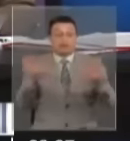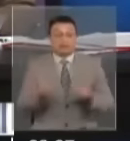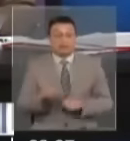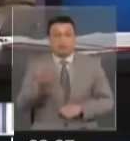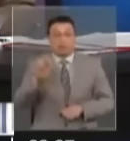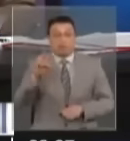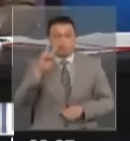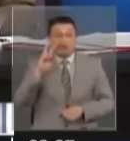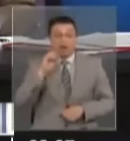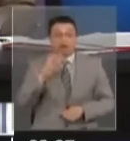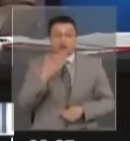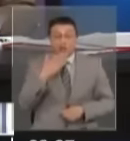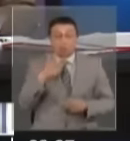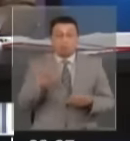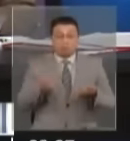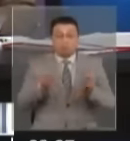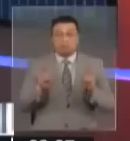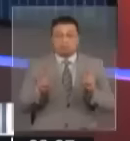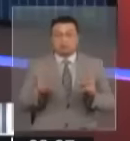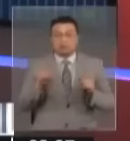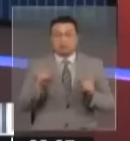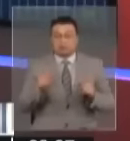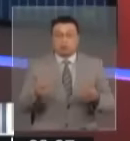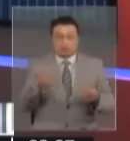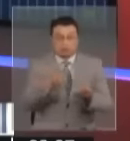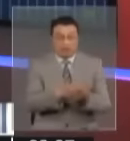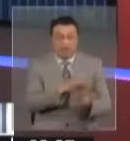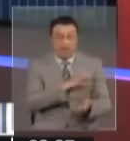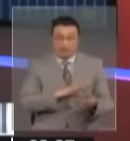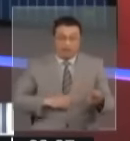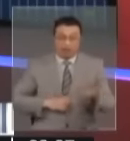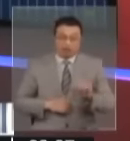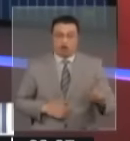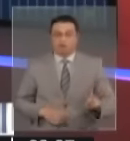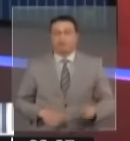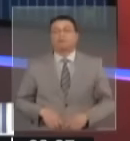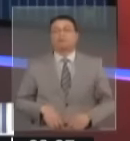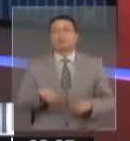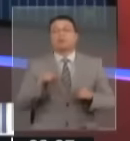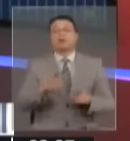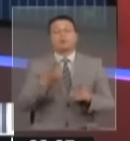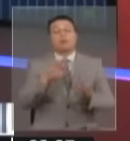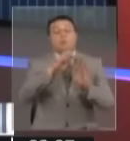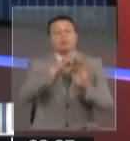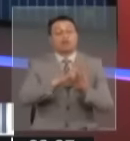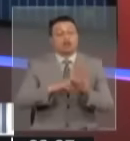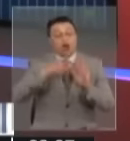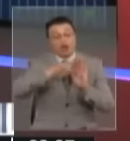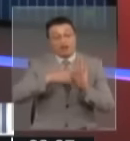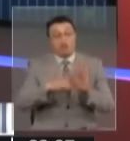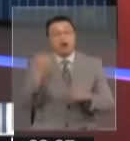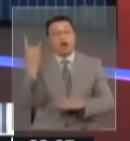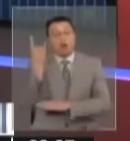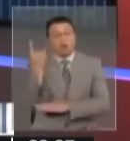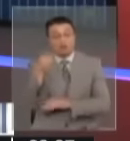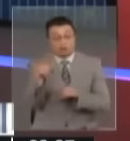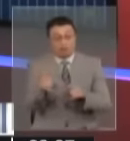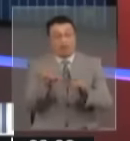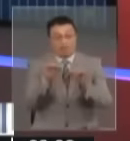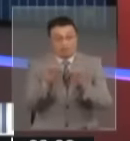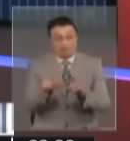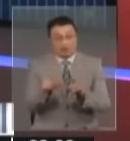privados pero que no tengan plata del Estado. Andrés Sarín, considerando además que en el proyecto de reforma universitaria se